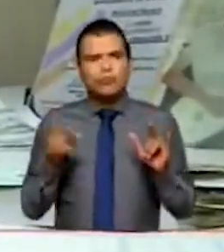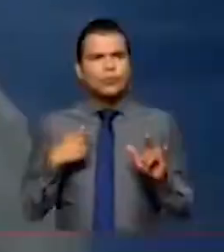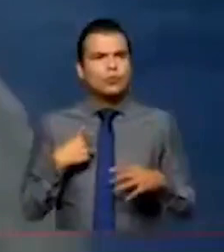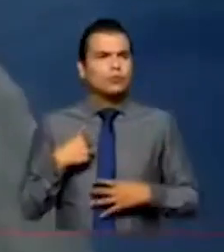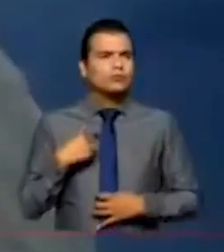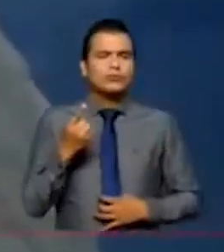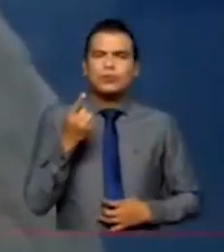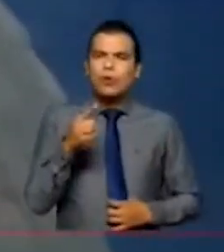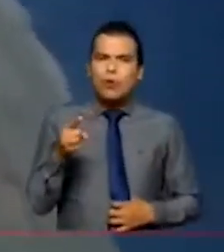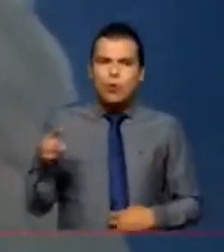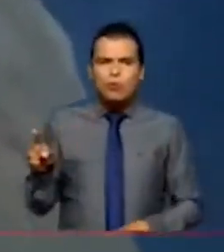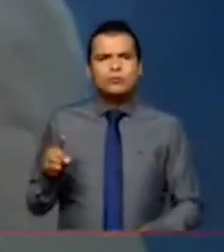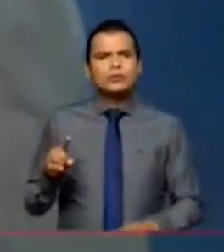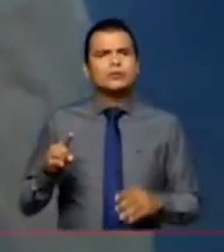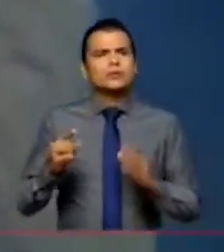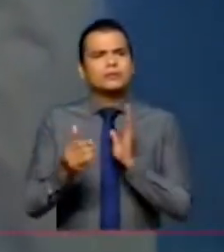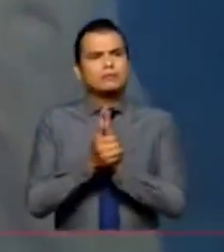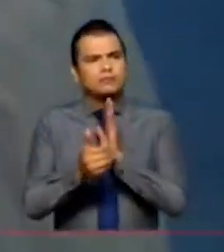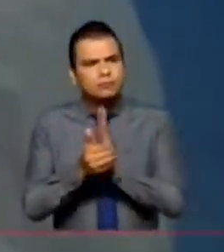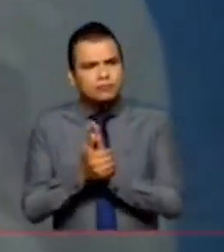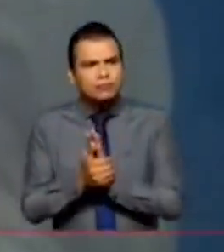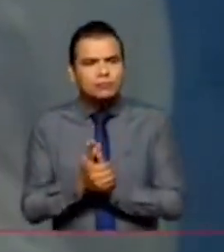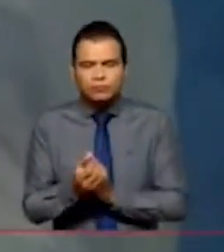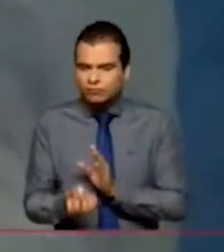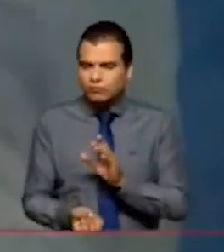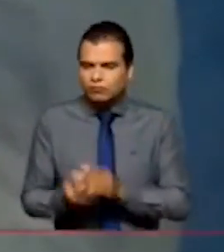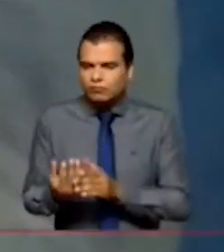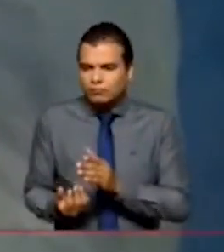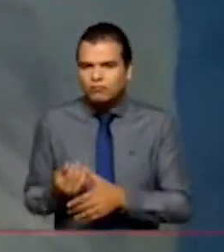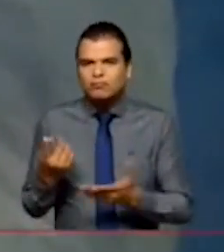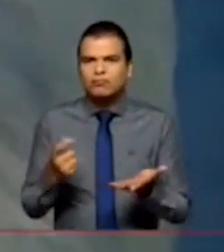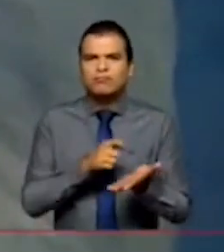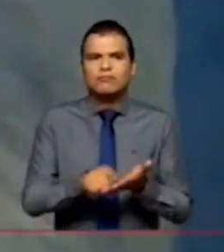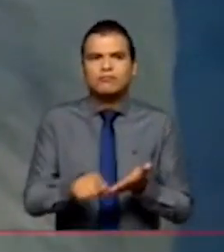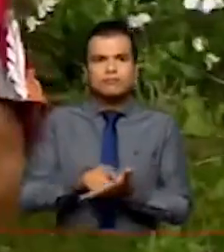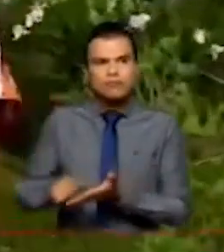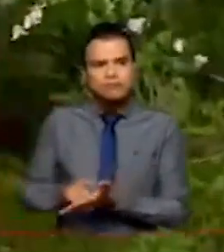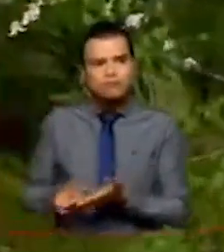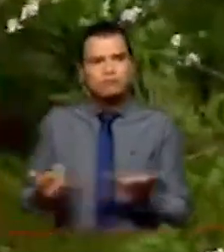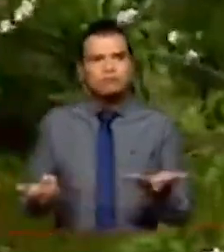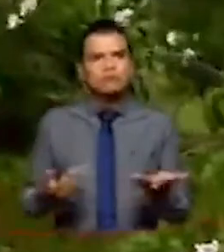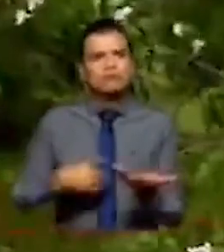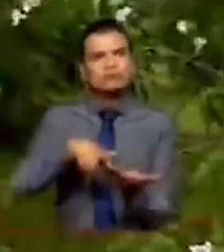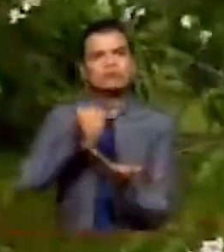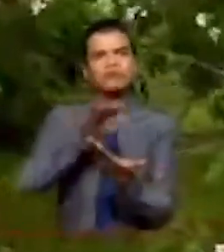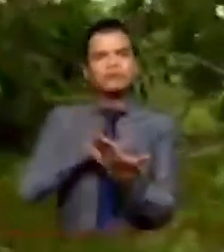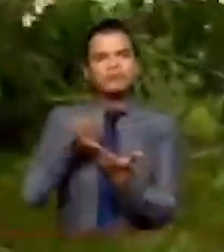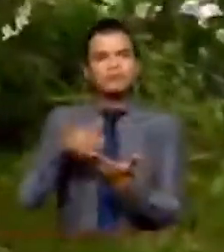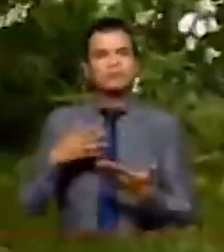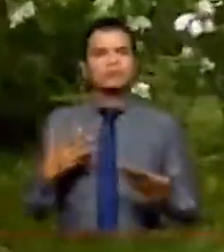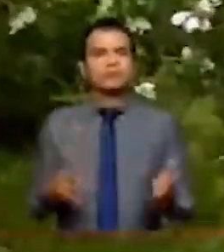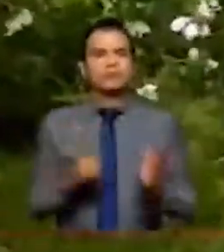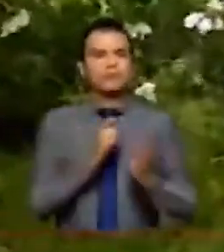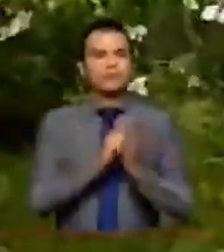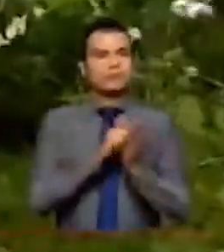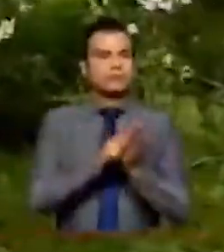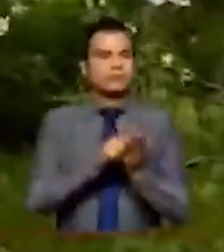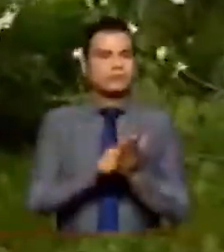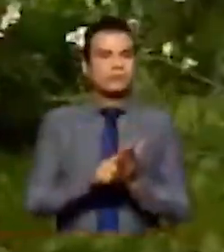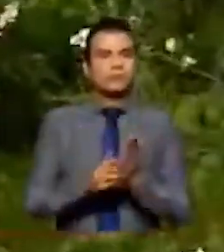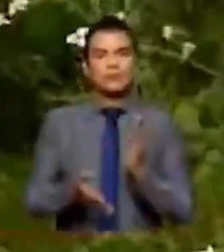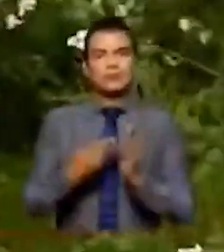desarrollar otras habilidades como la escritura y la pintura. Me he dedicado a publicar los libros, encontré la manera